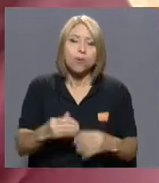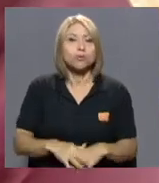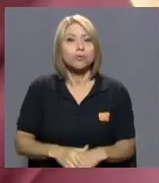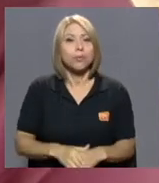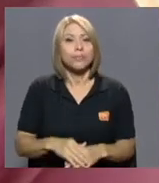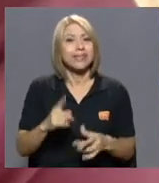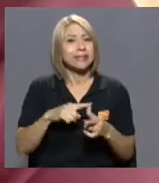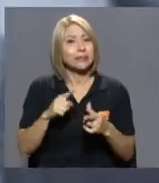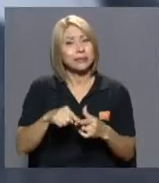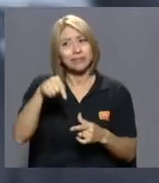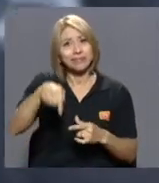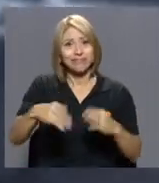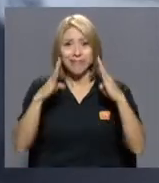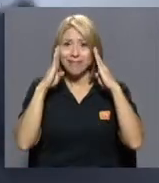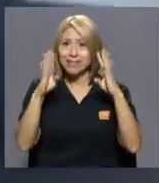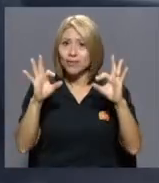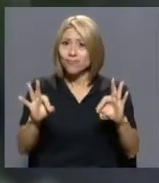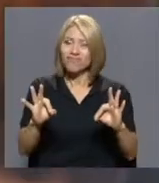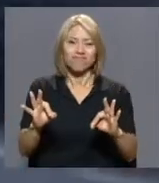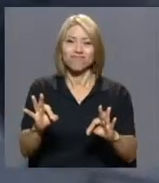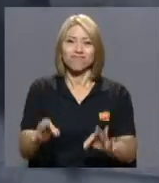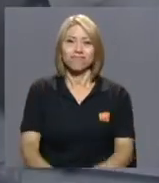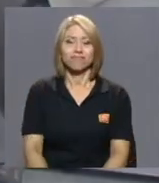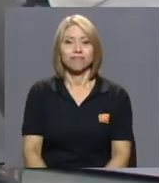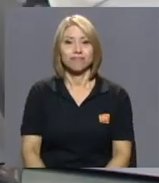que muy buena no se le da.